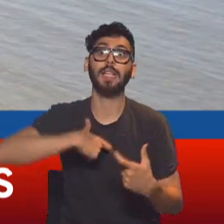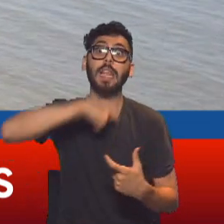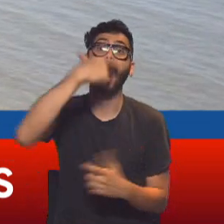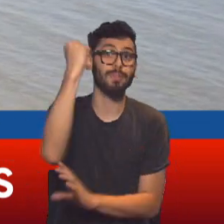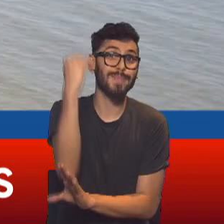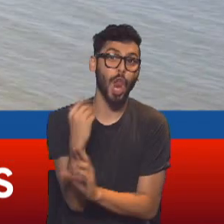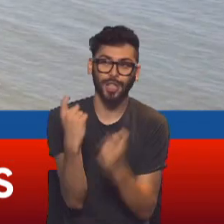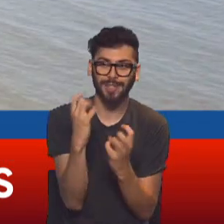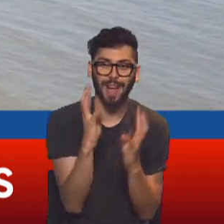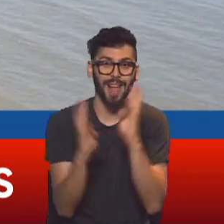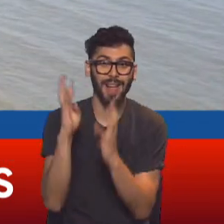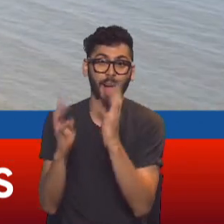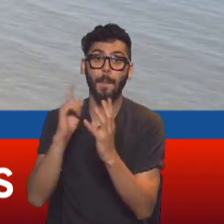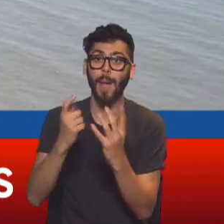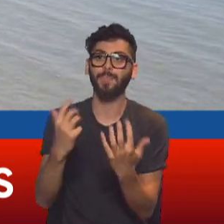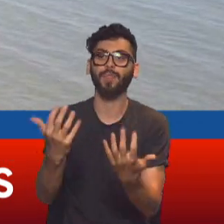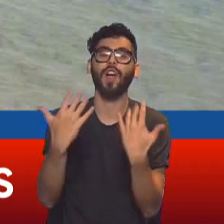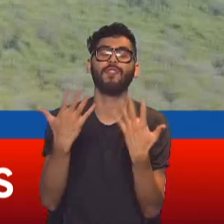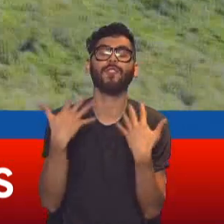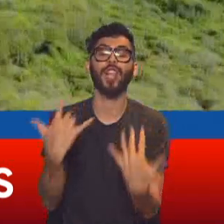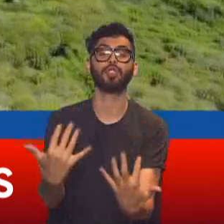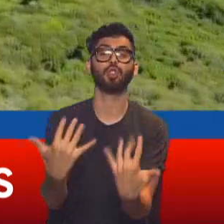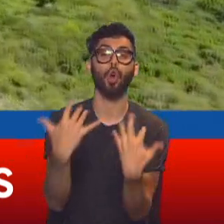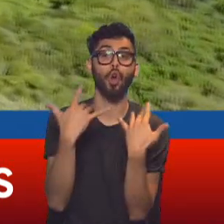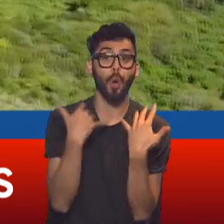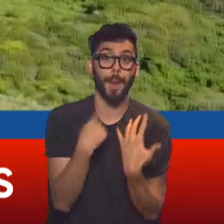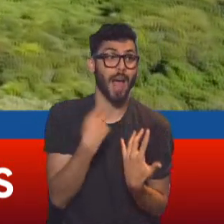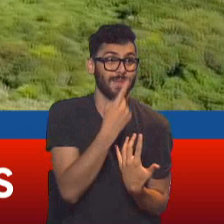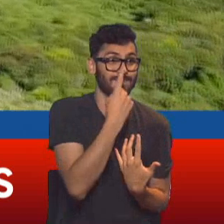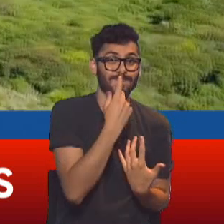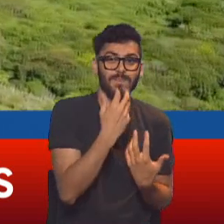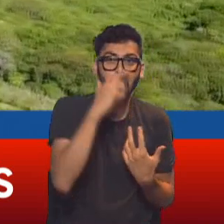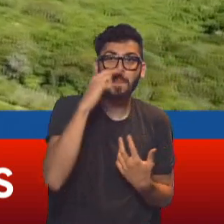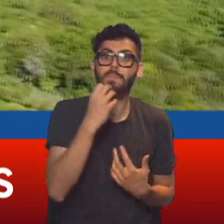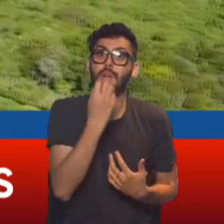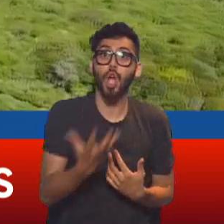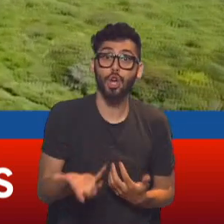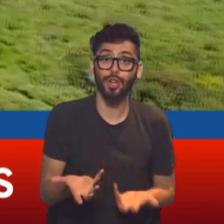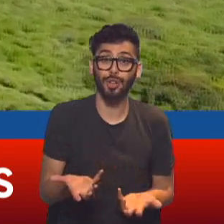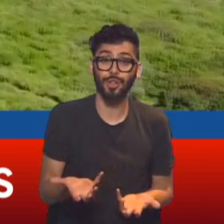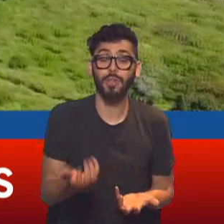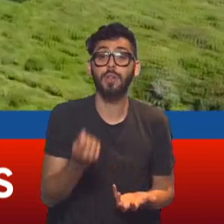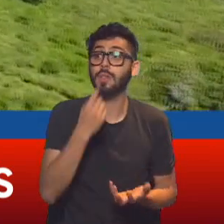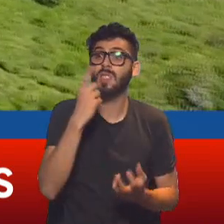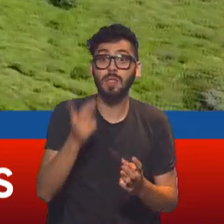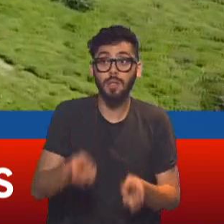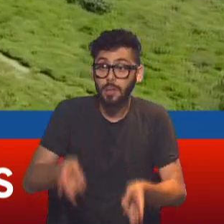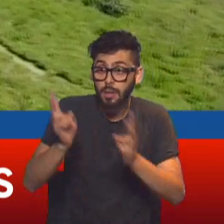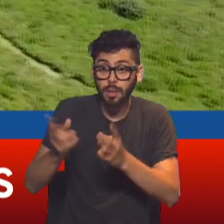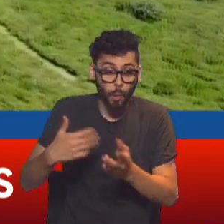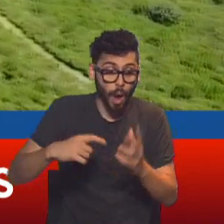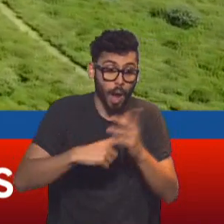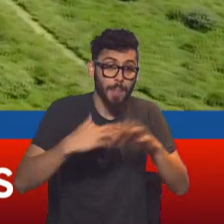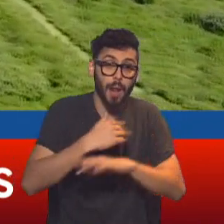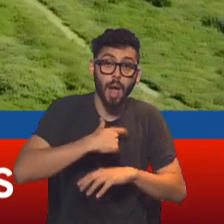la costa hacia la Ciudad de Buenos Aires para recambiar la calidad del aire que respiramos. Si no, Buenos Aires va a continuar inundándose y